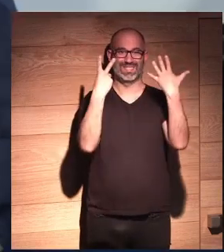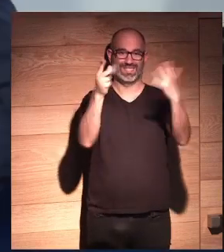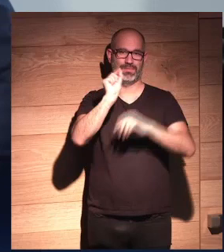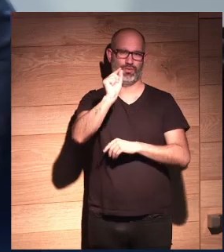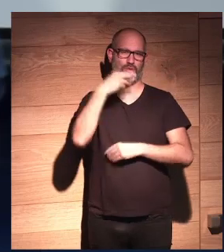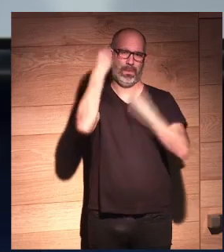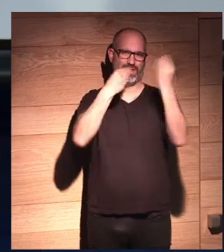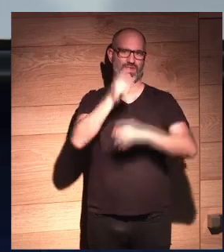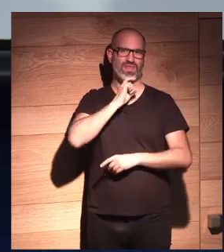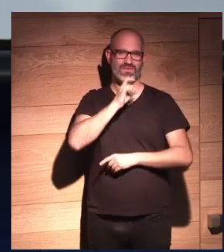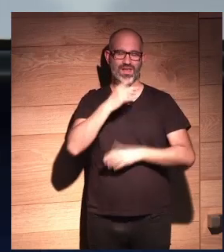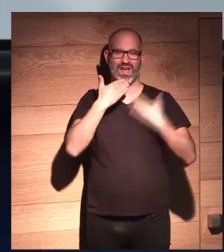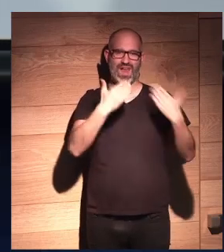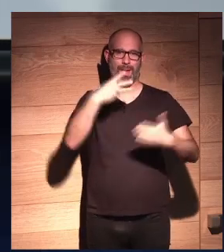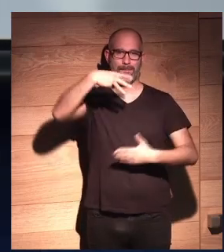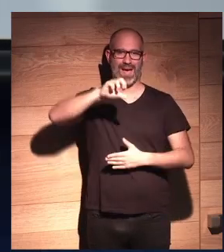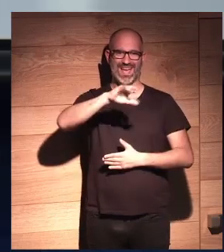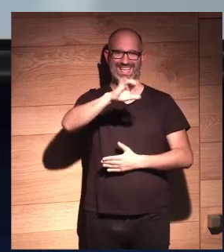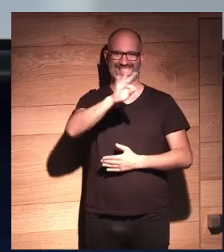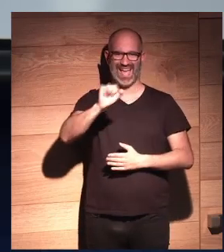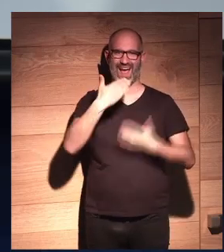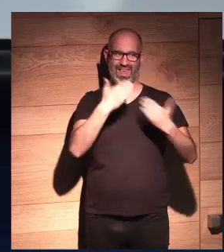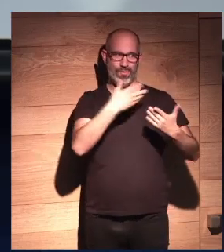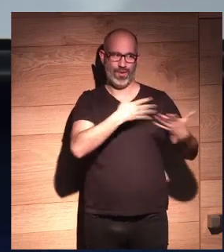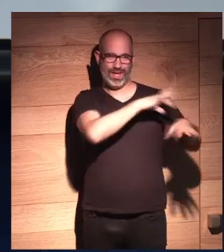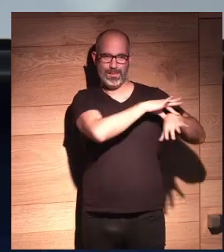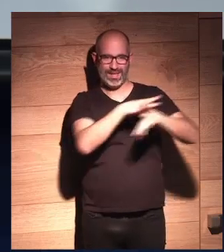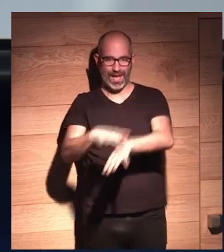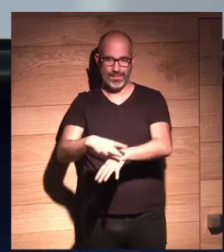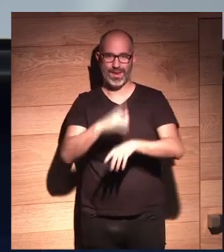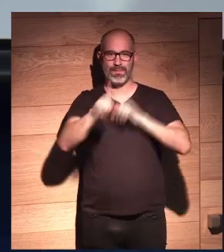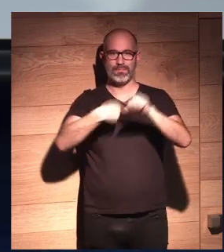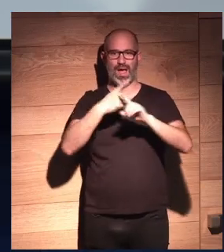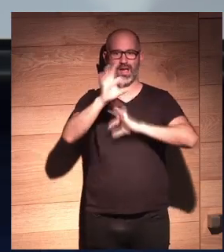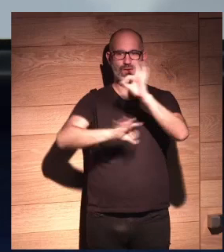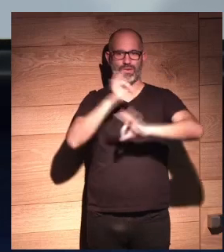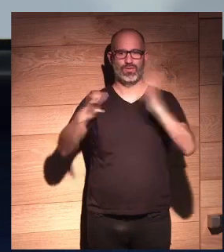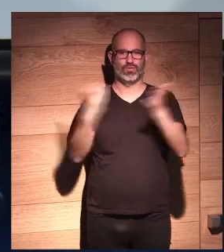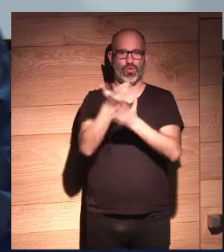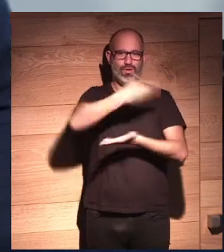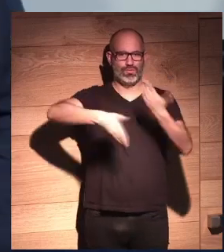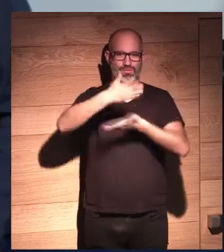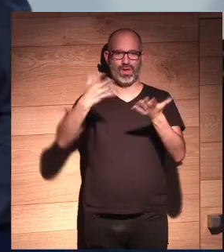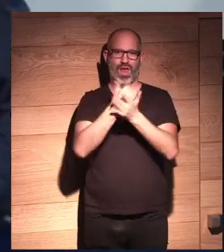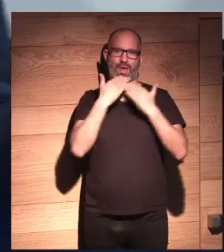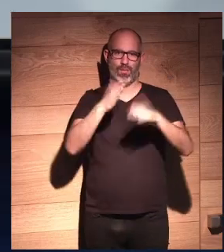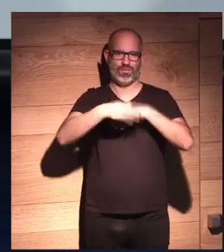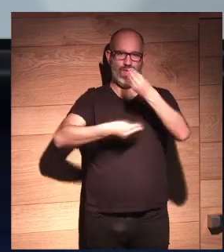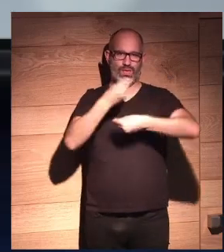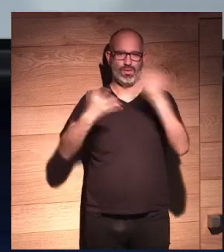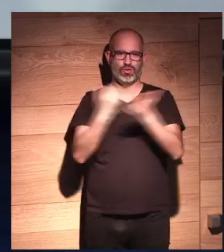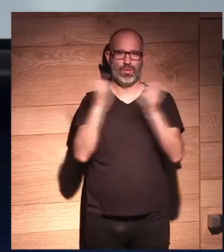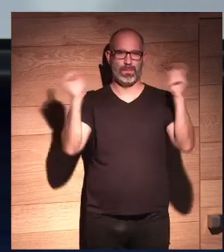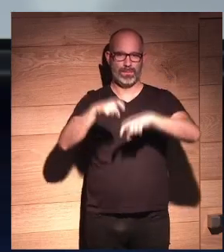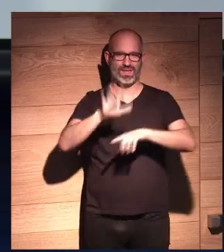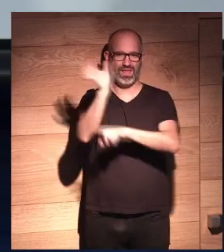que es un poco complicado. Yo quería agradecer a Marieta haberme invitado y a todo ese equipo que ha hecho este evento y lo hace con mucho amor al cine, y me gusta estar con